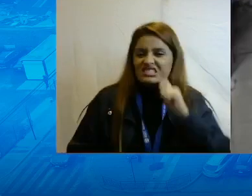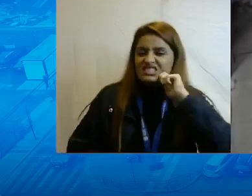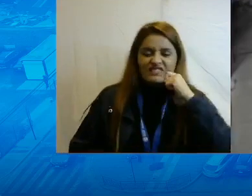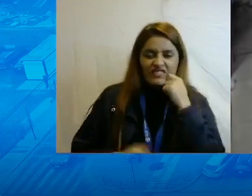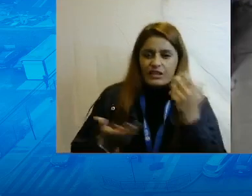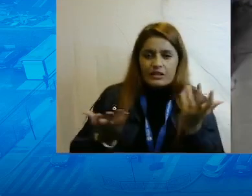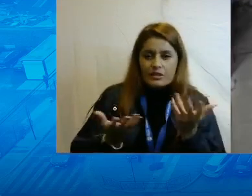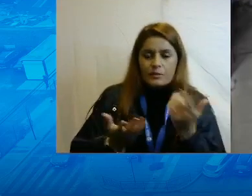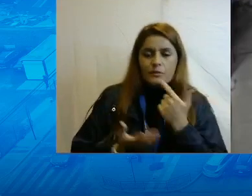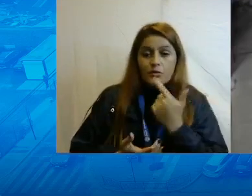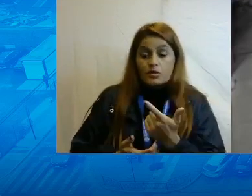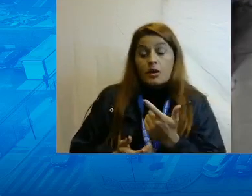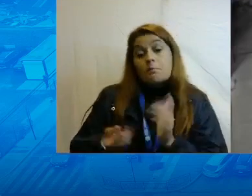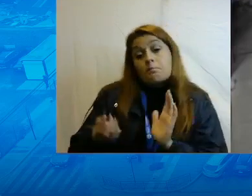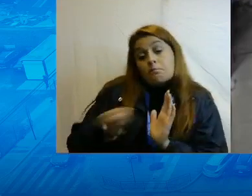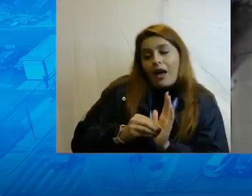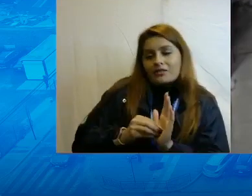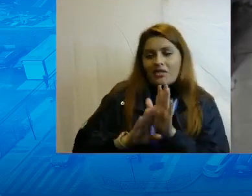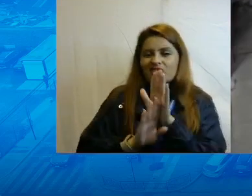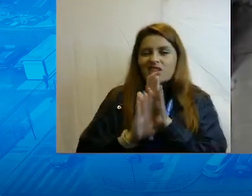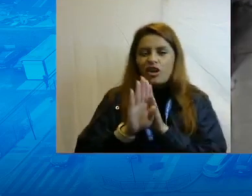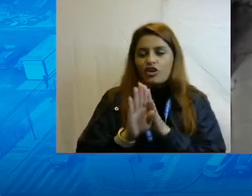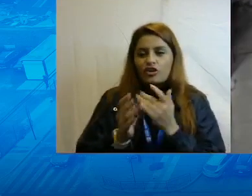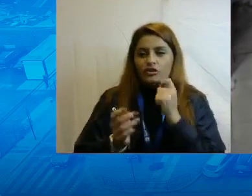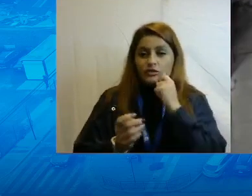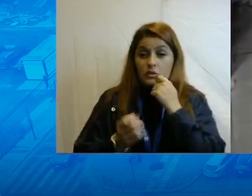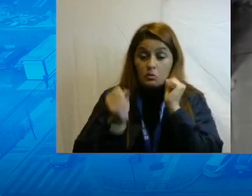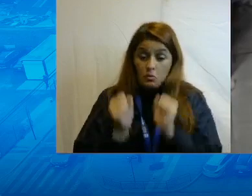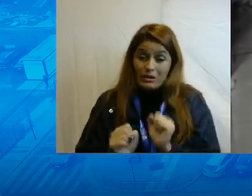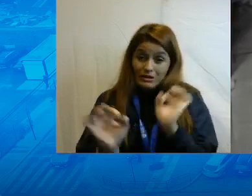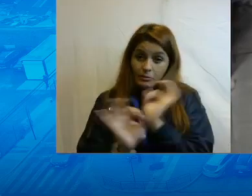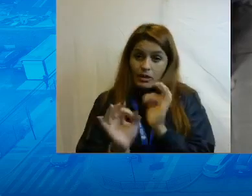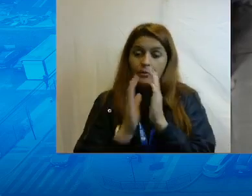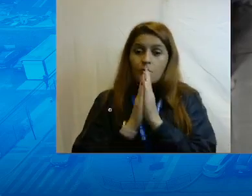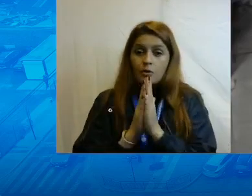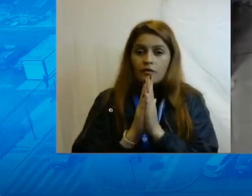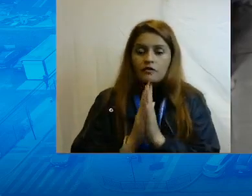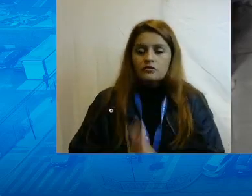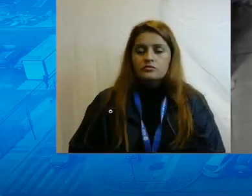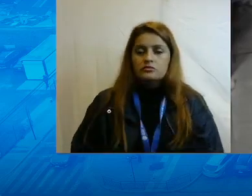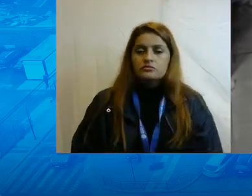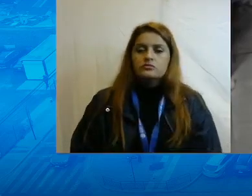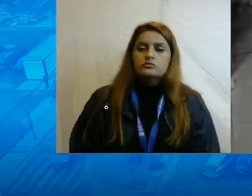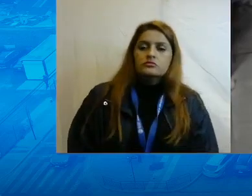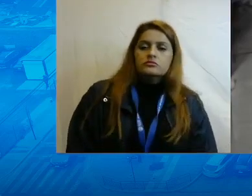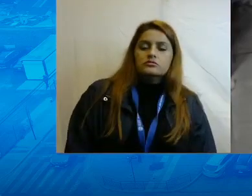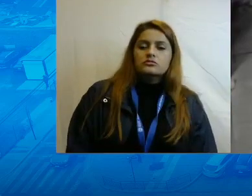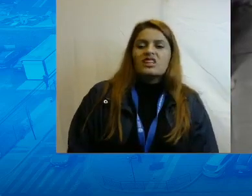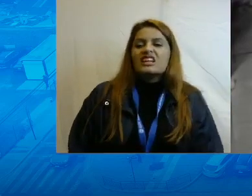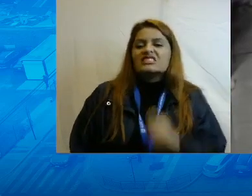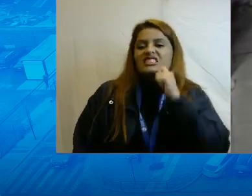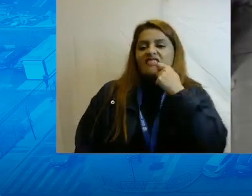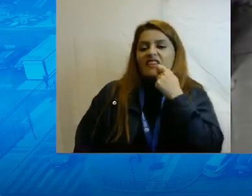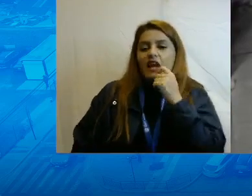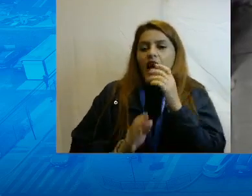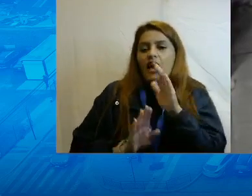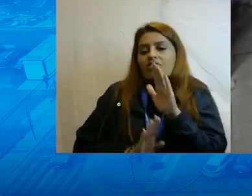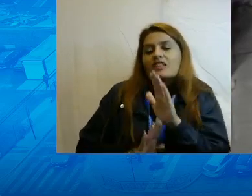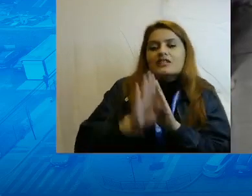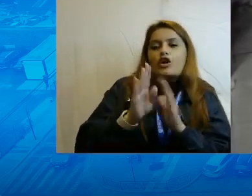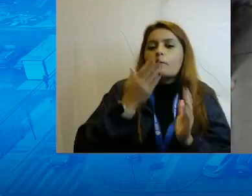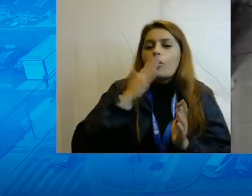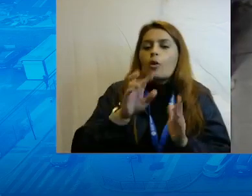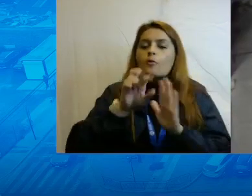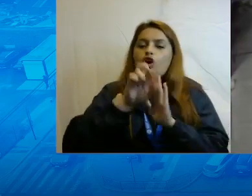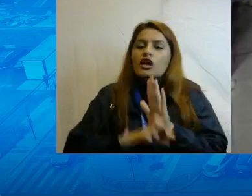equipamiento, ver un poquito el desarrollo, director CECPLA, si es que nos puede comentar un poquitito sobre en qué se va a desarrollar netamente el